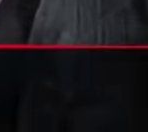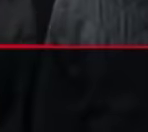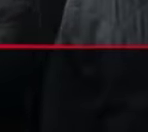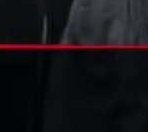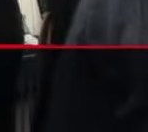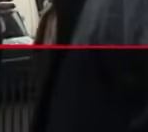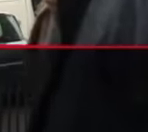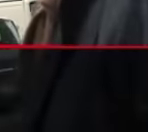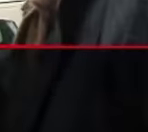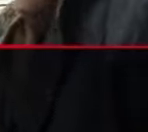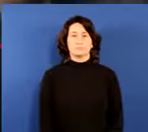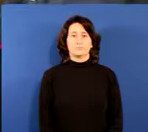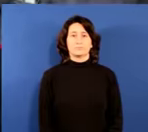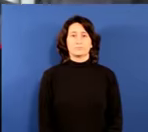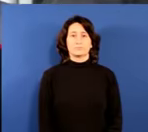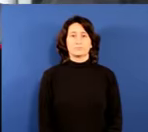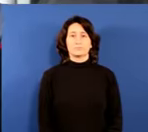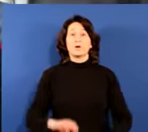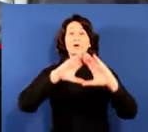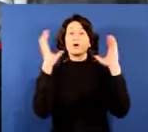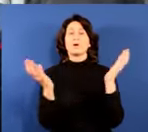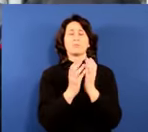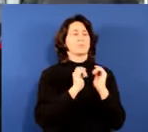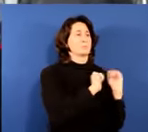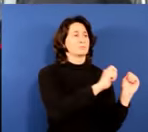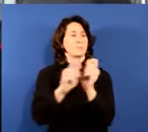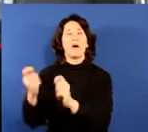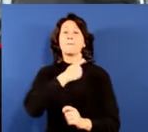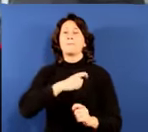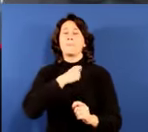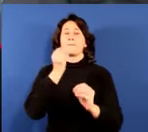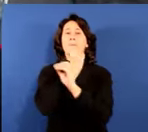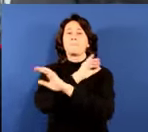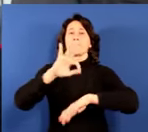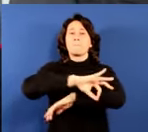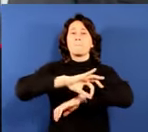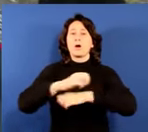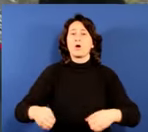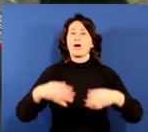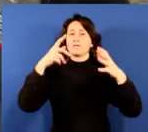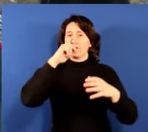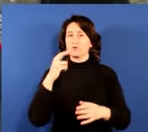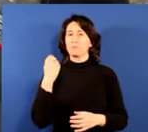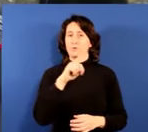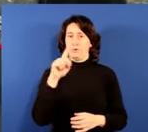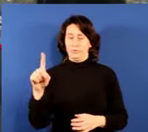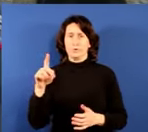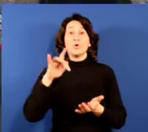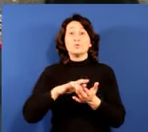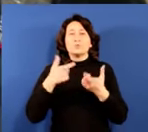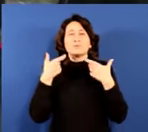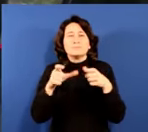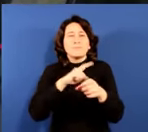El Palacio de Deportes de Miribilla Bilbao Arena ha sido galardonado recientemente con el Premio Edificio del año 2011 en la categoría de